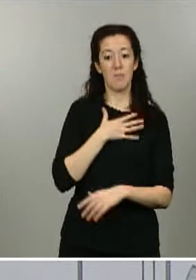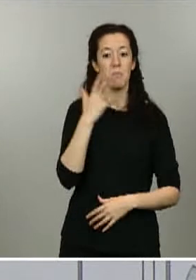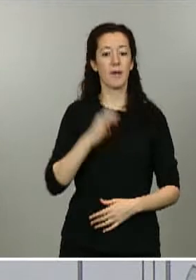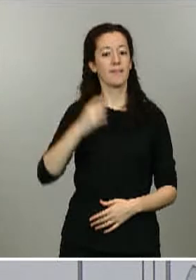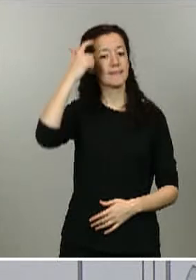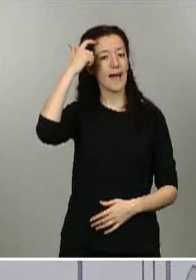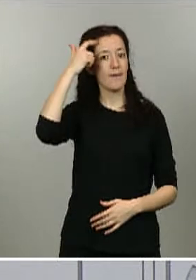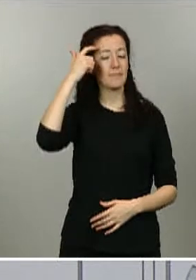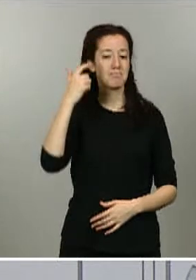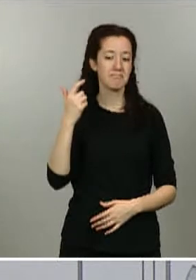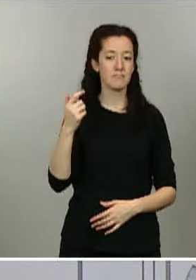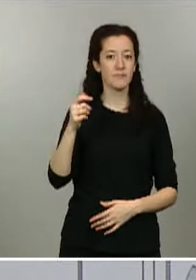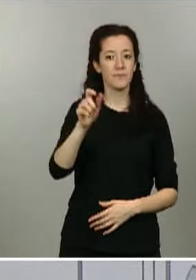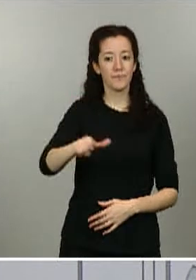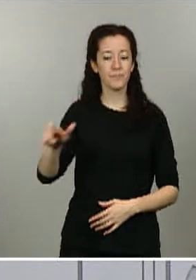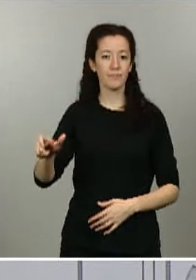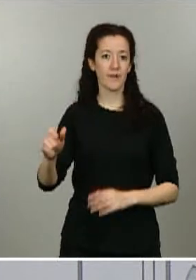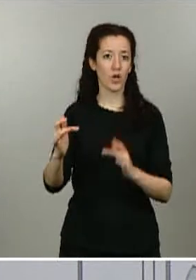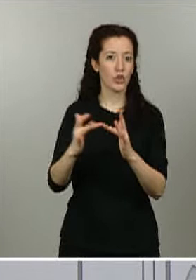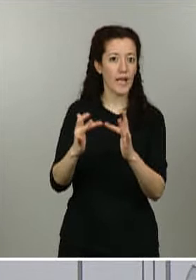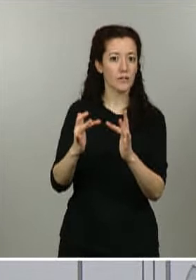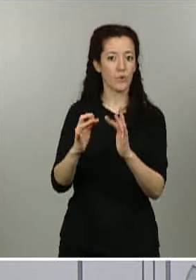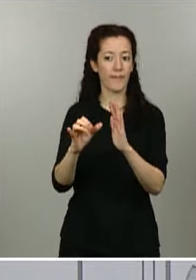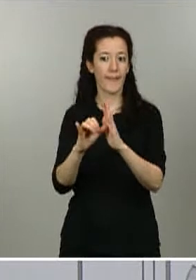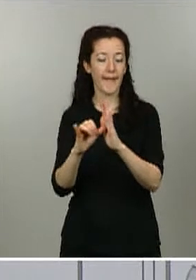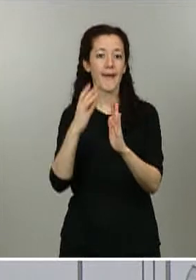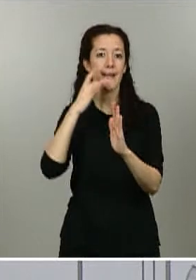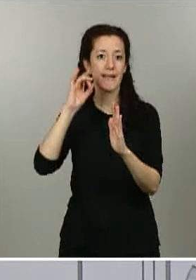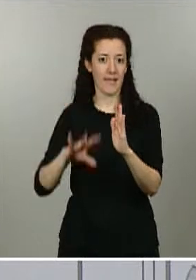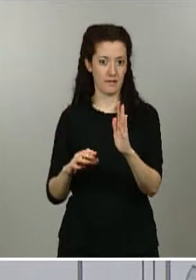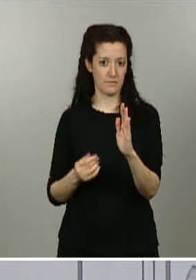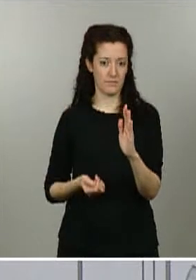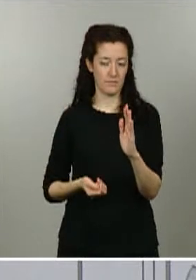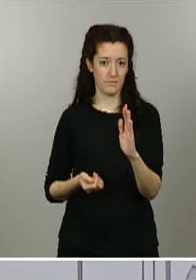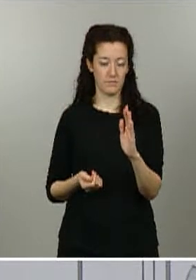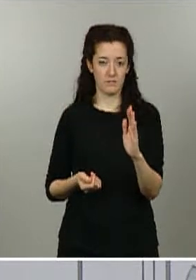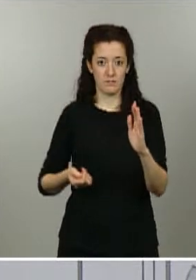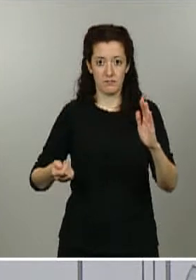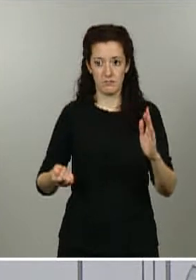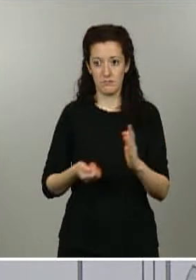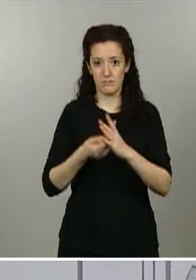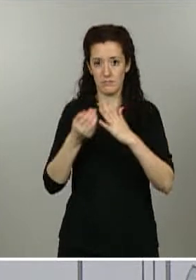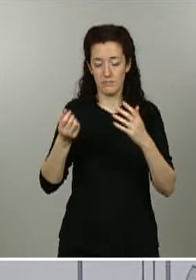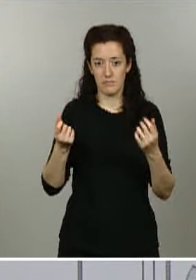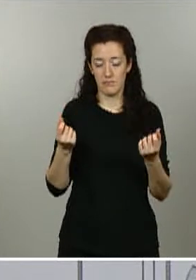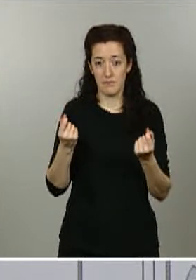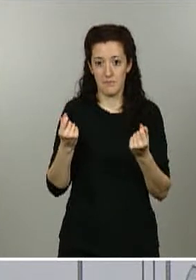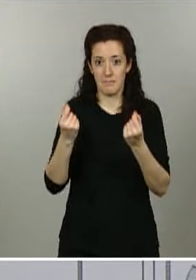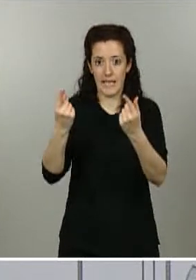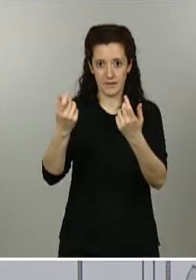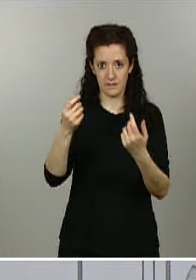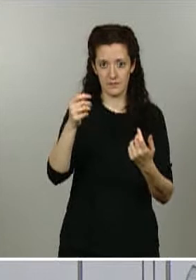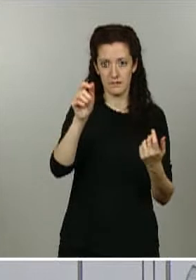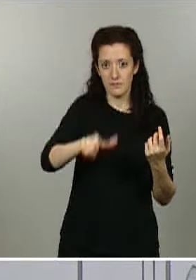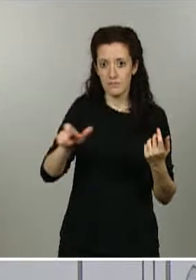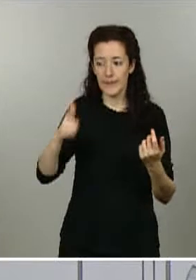hipotéticamente, bueno, no vamos a poner cifras, un número de varias centenas de miles de contactos a seguir, hubiéramos hecho